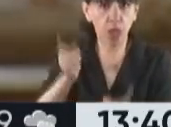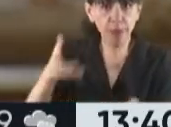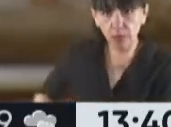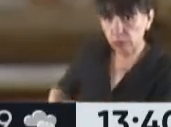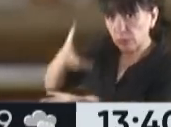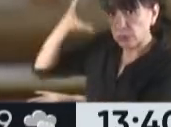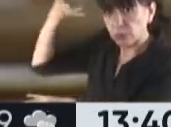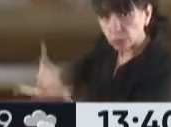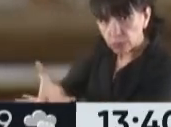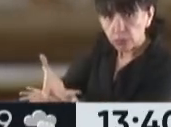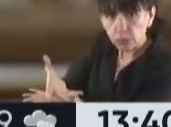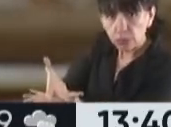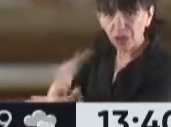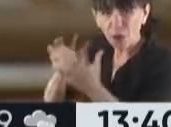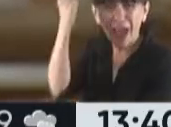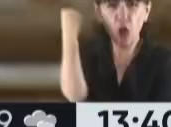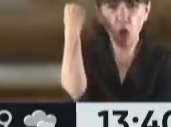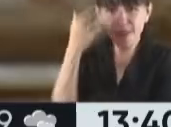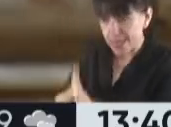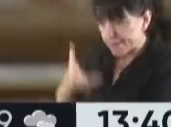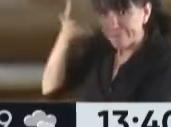presupuestaria para que el país siga funcionando.